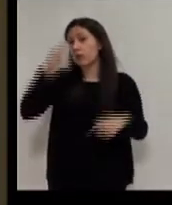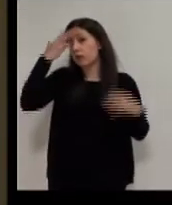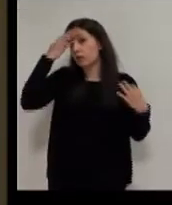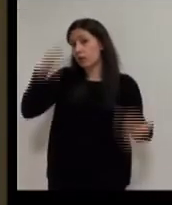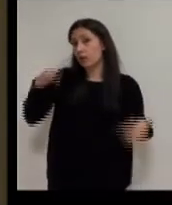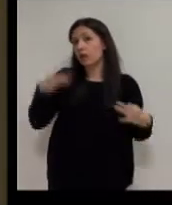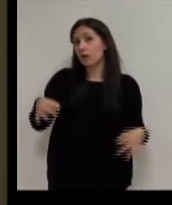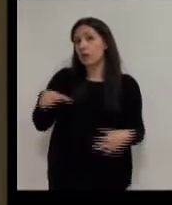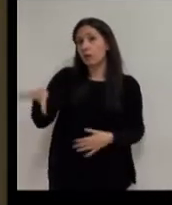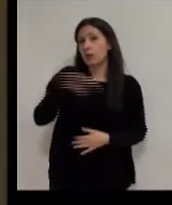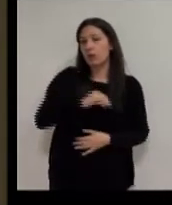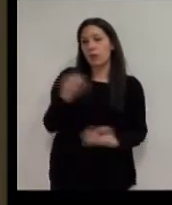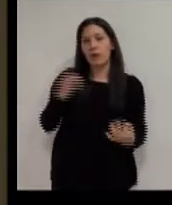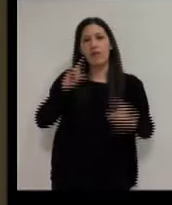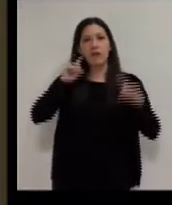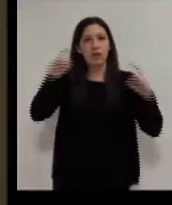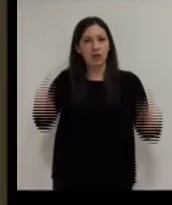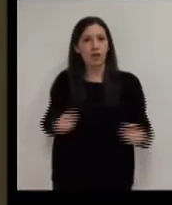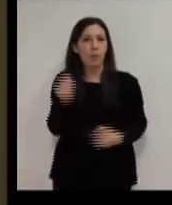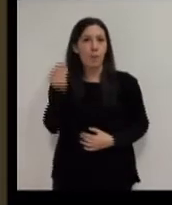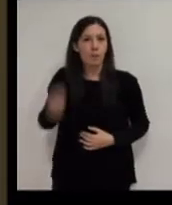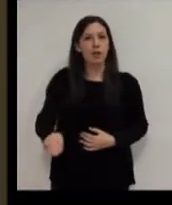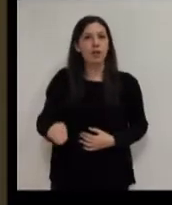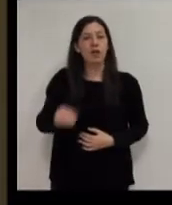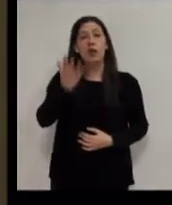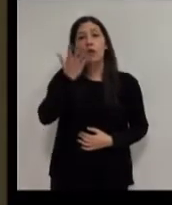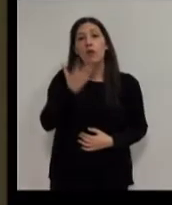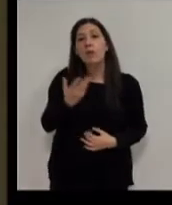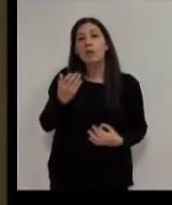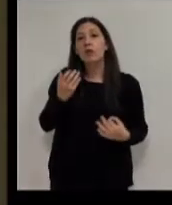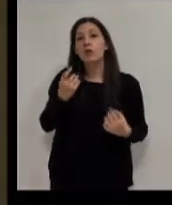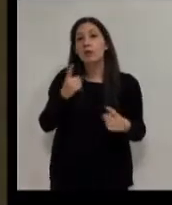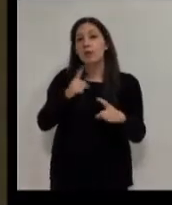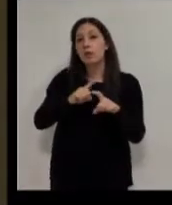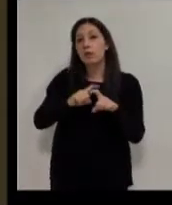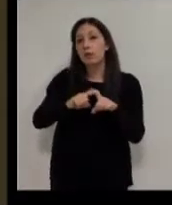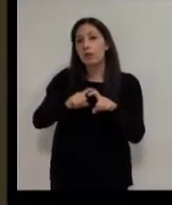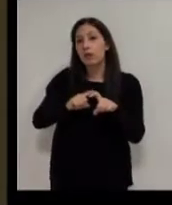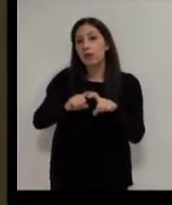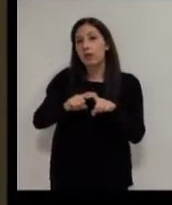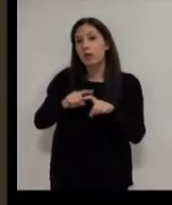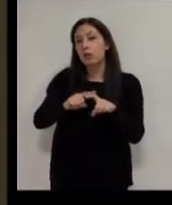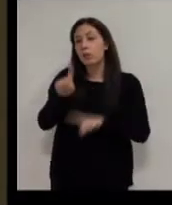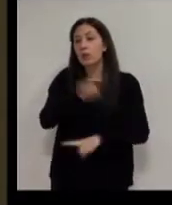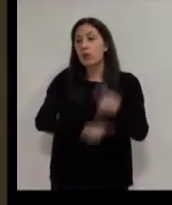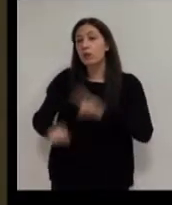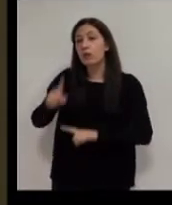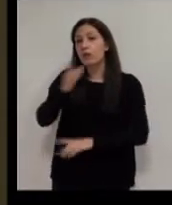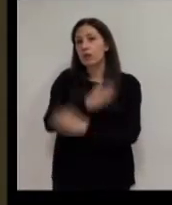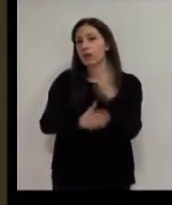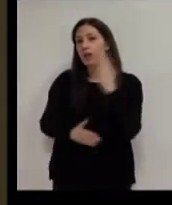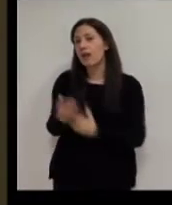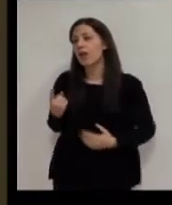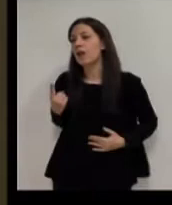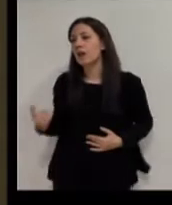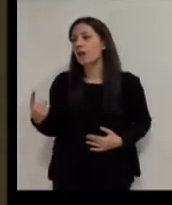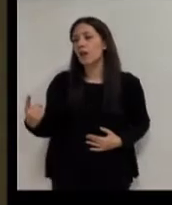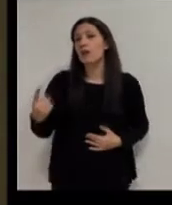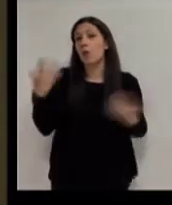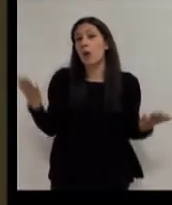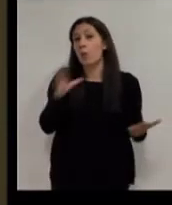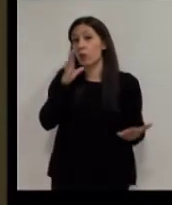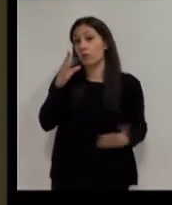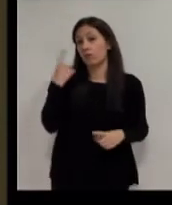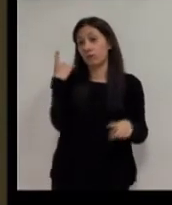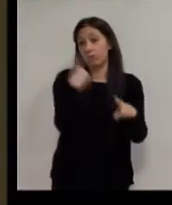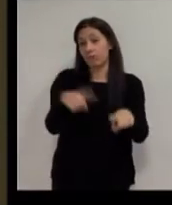surgen los problemas y es donde entendemos que hay que hacer un esfuerzo, es en el conocimiento de las particularidades y problemáticas de cada discapacidad, que